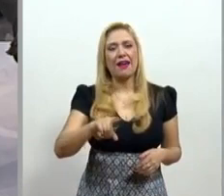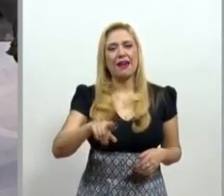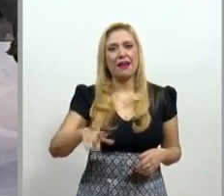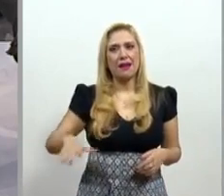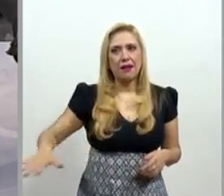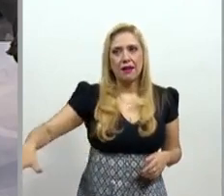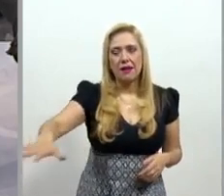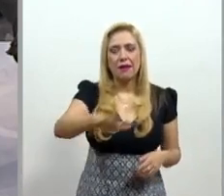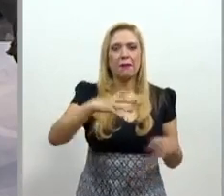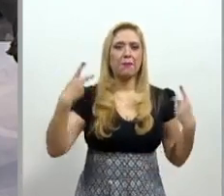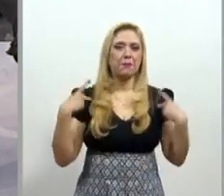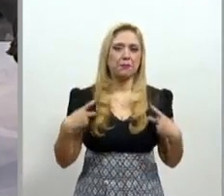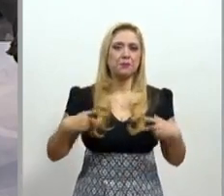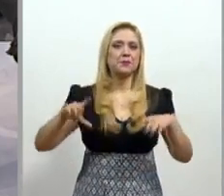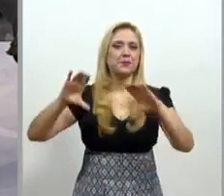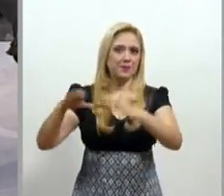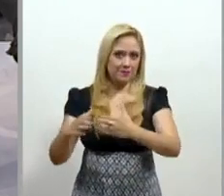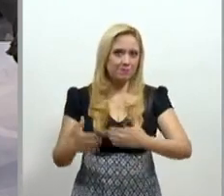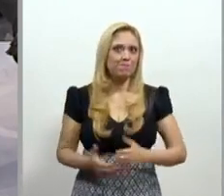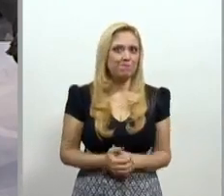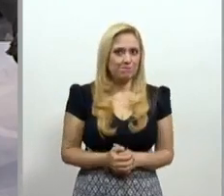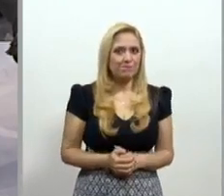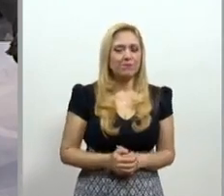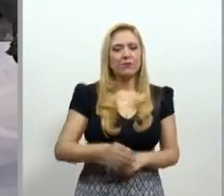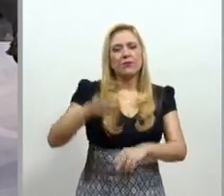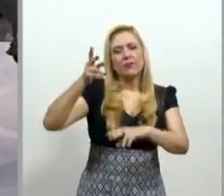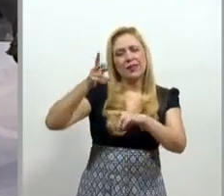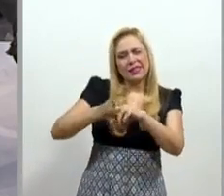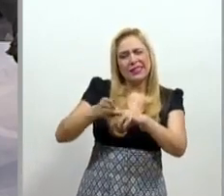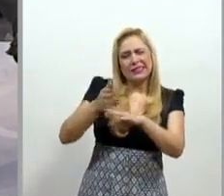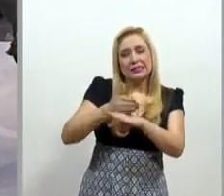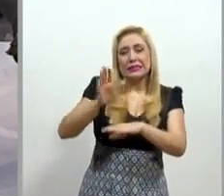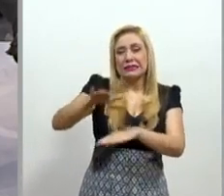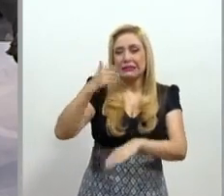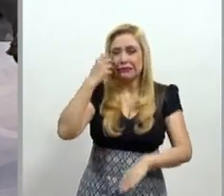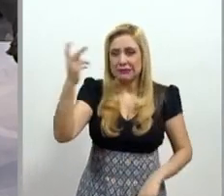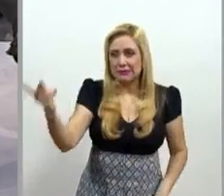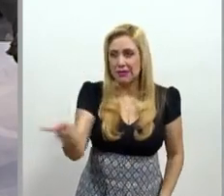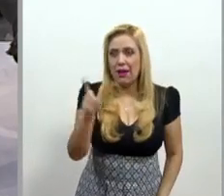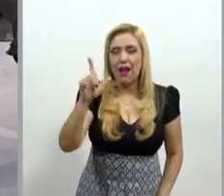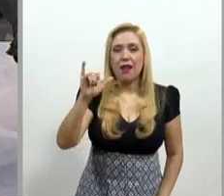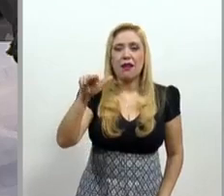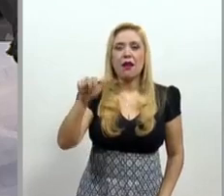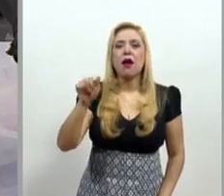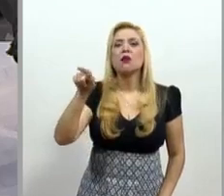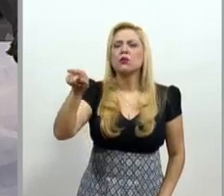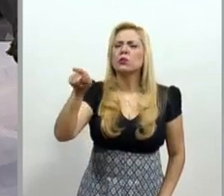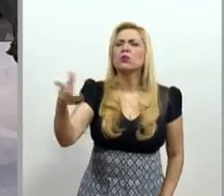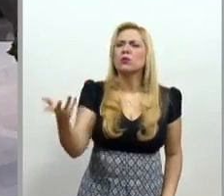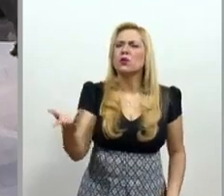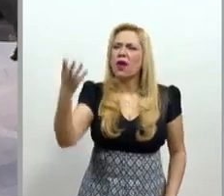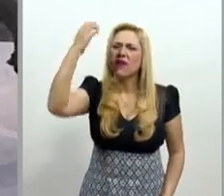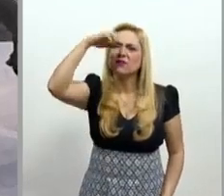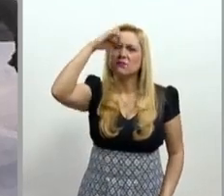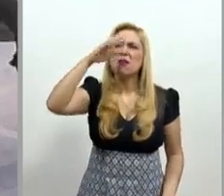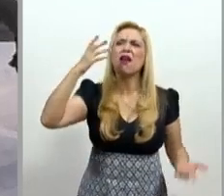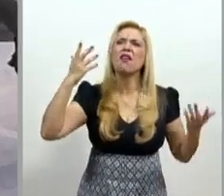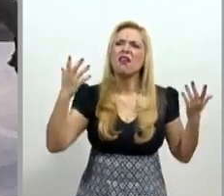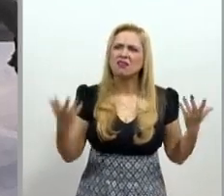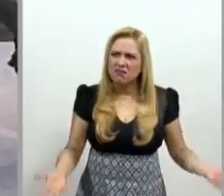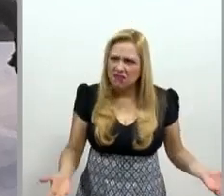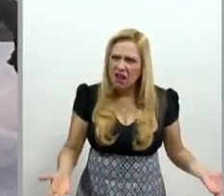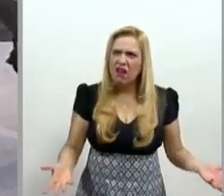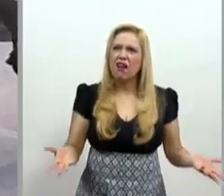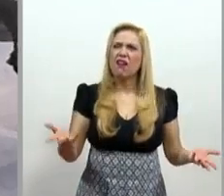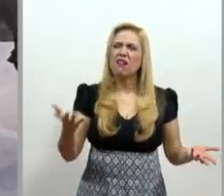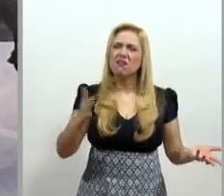medio ambiente. Lina, antes de irnos a la pausa, me da tiempo de hacer una última pregunta y te quisiera conocer tu experiencia. Ya nos platicaste qué